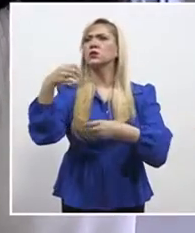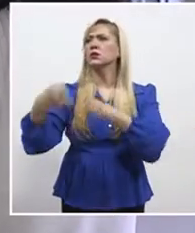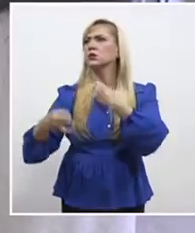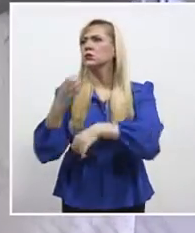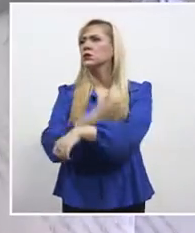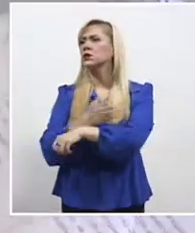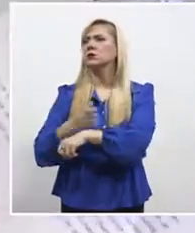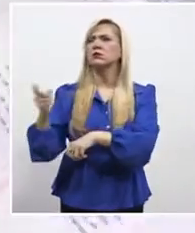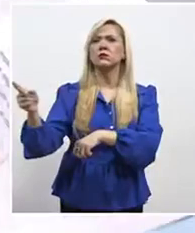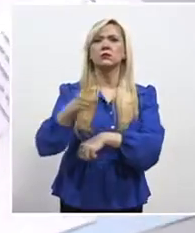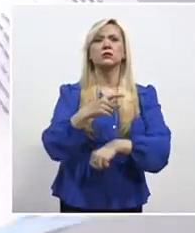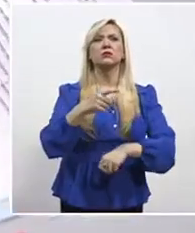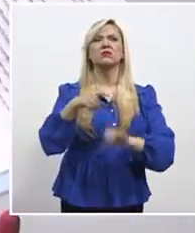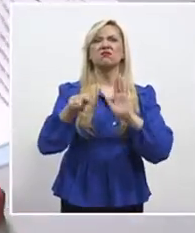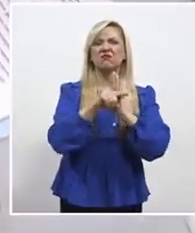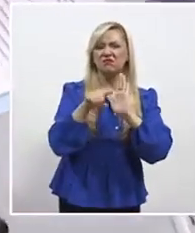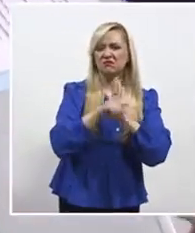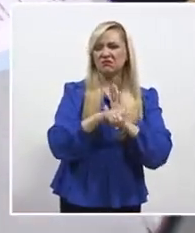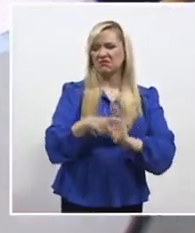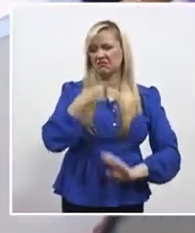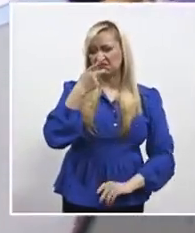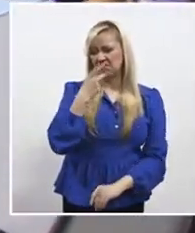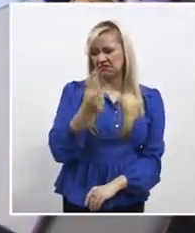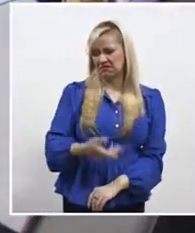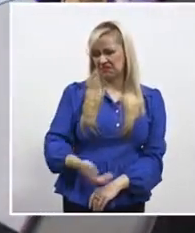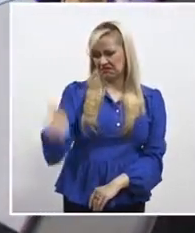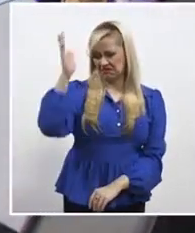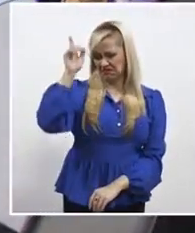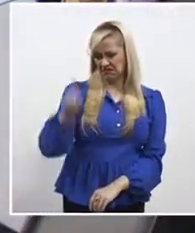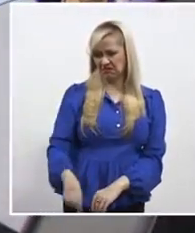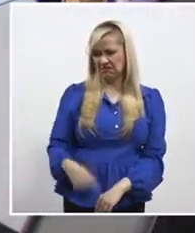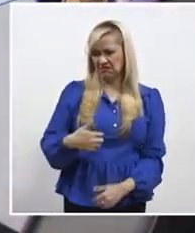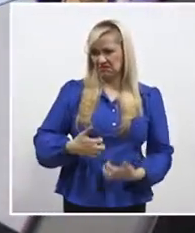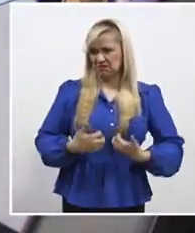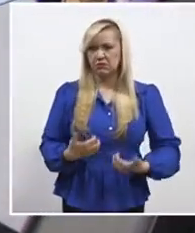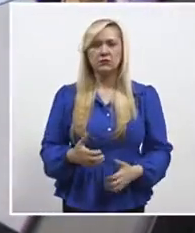evitar realizar comentarios negativos respecto de su persona o trabajo.